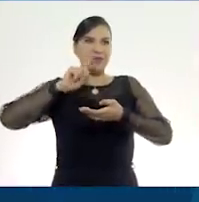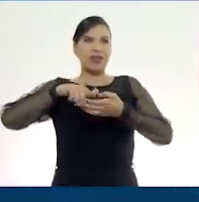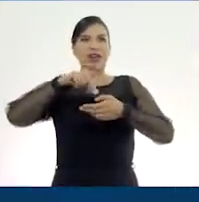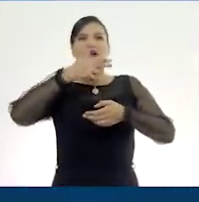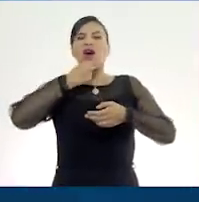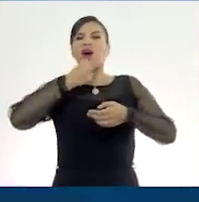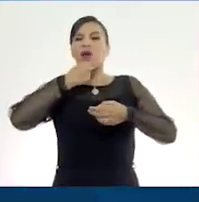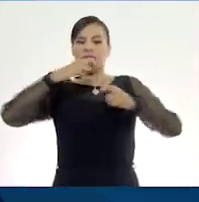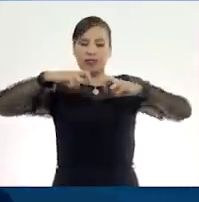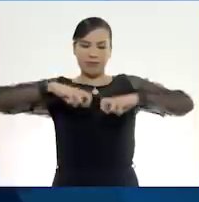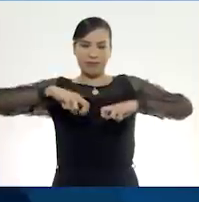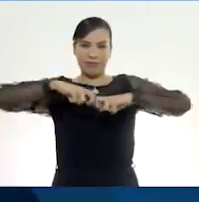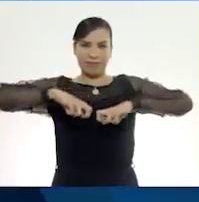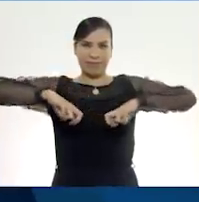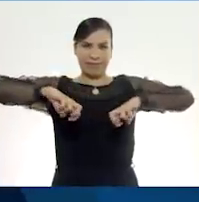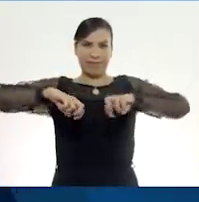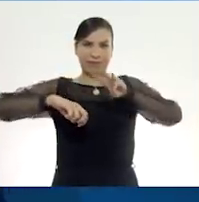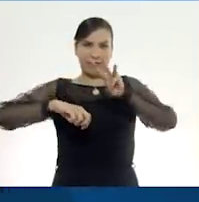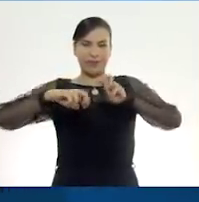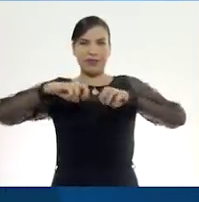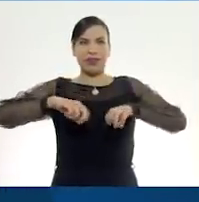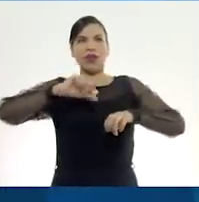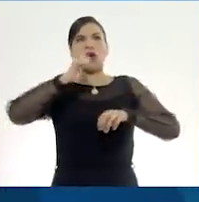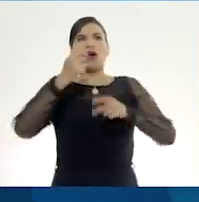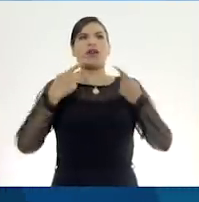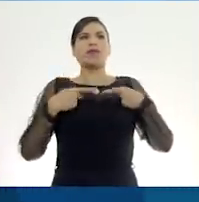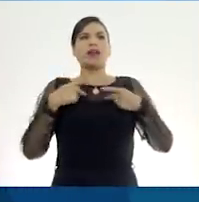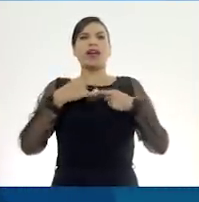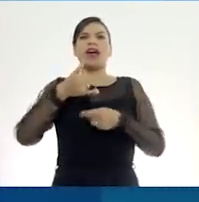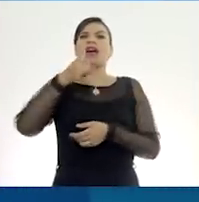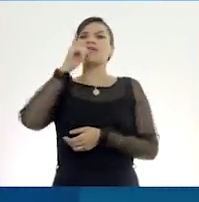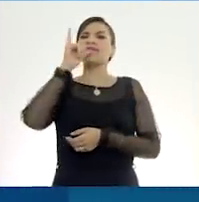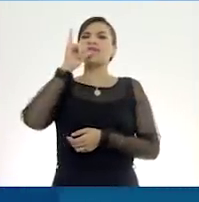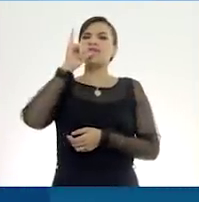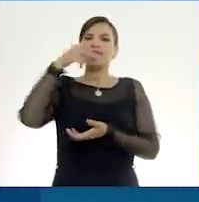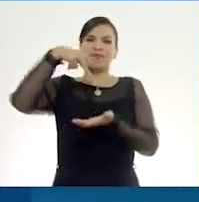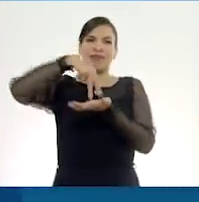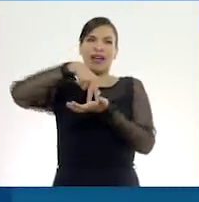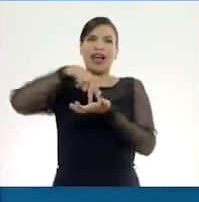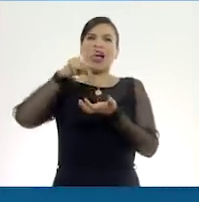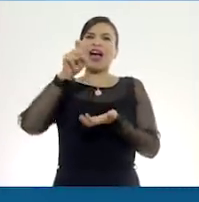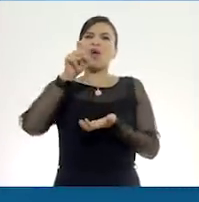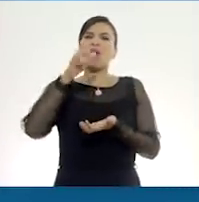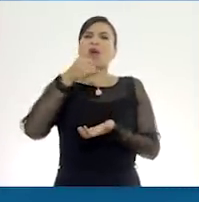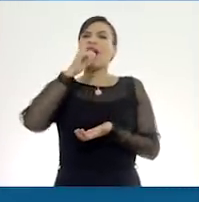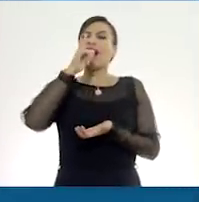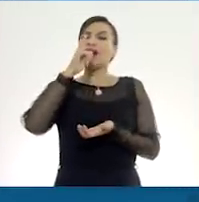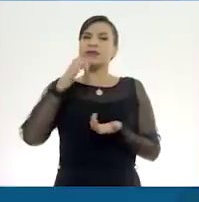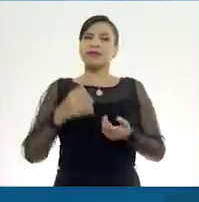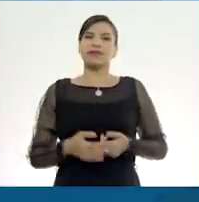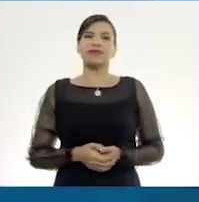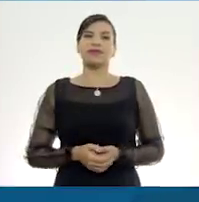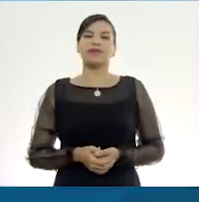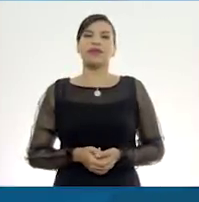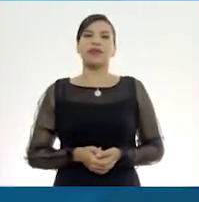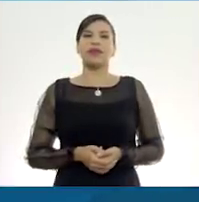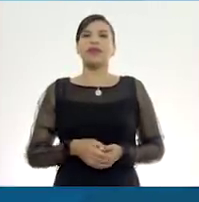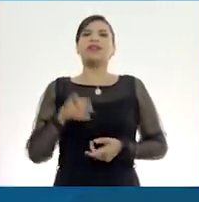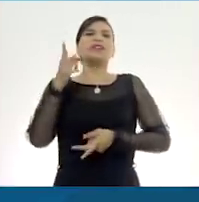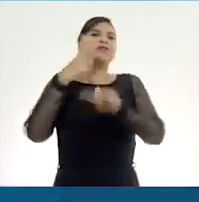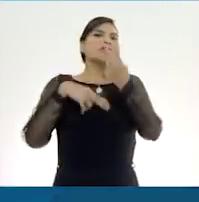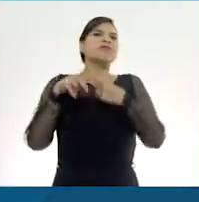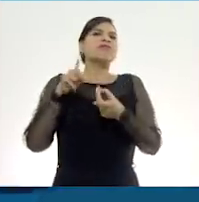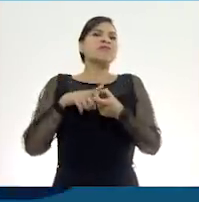hombre que están sentados en el suelo. Hay uno más que está bebiendo agua ¿De dónde vendrán